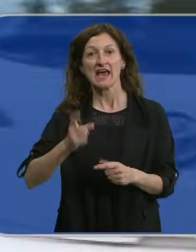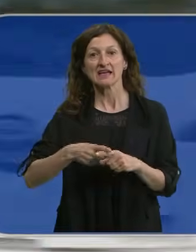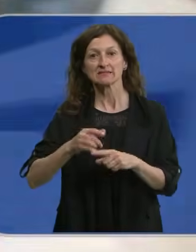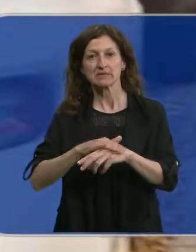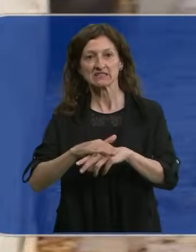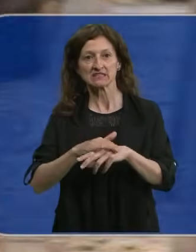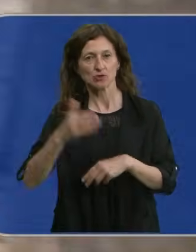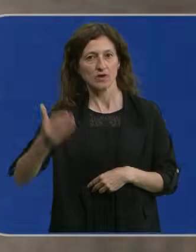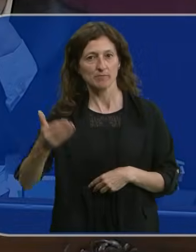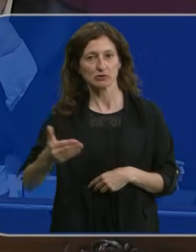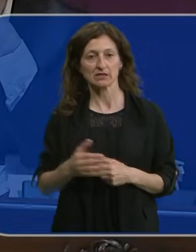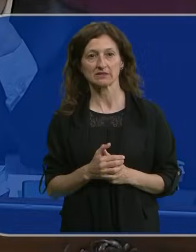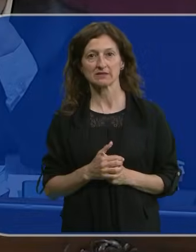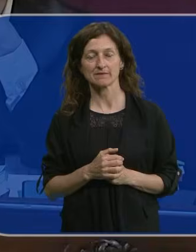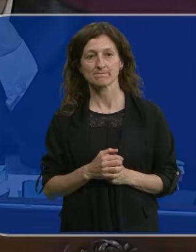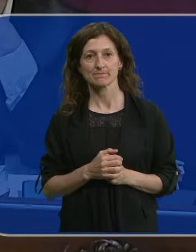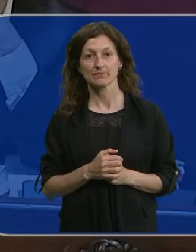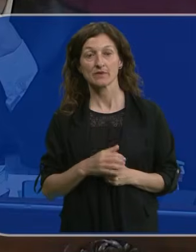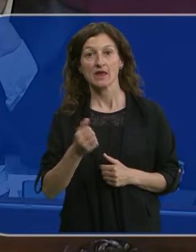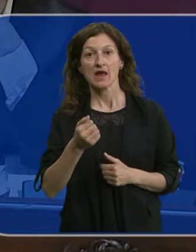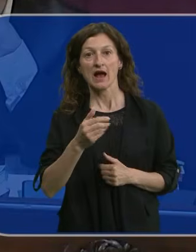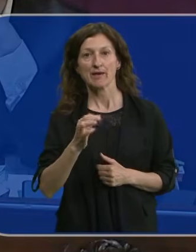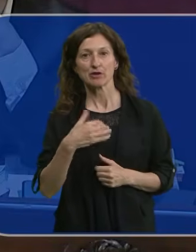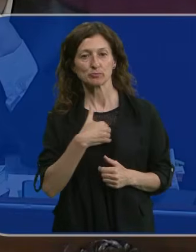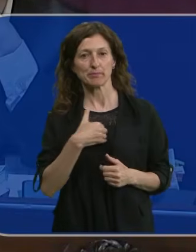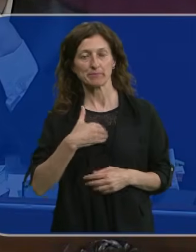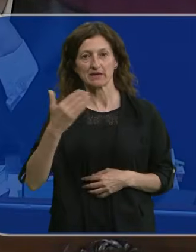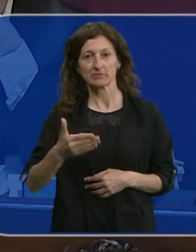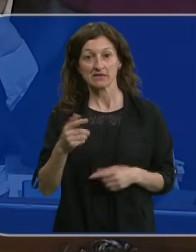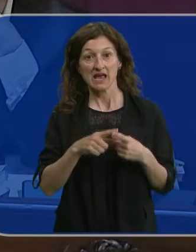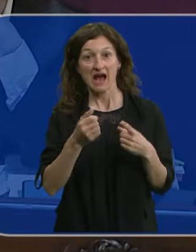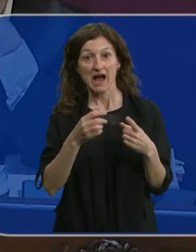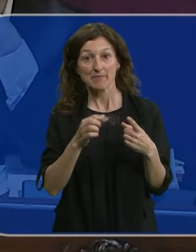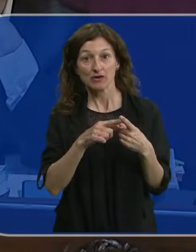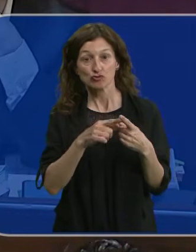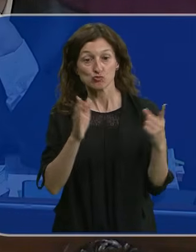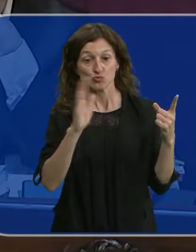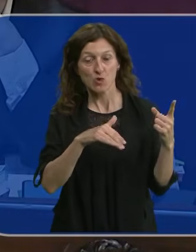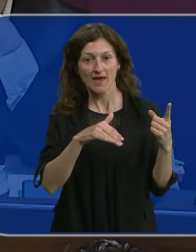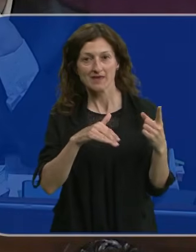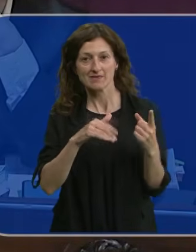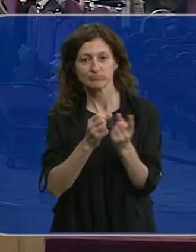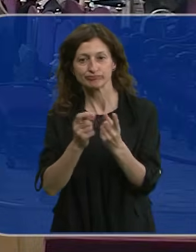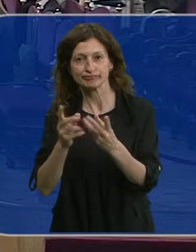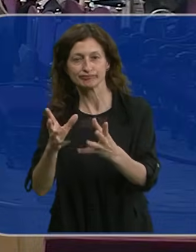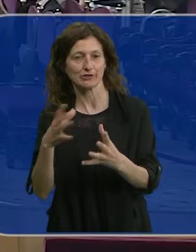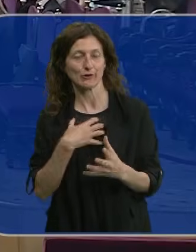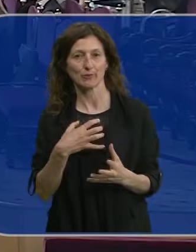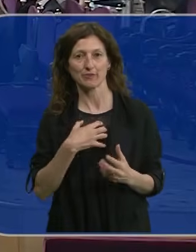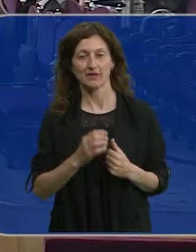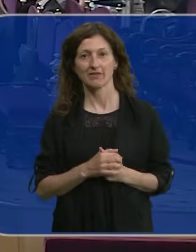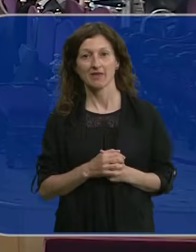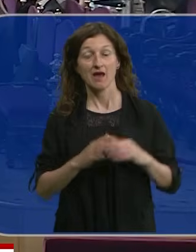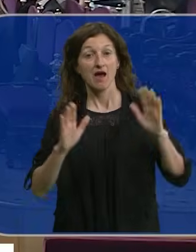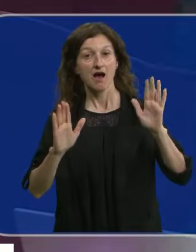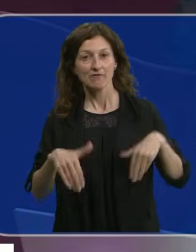exministro es una pieza fundamental. El papel de Ábalos es fundamental. Sin Ábalos no podrían haber hecho casi ninguna de las cuestiones que emprendieron.